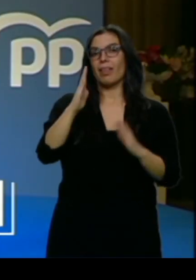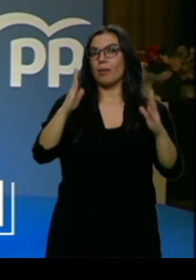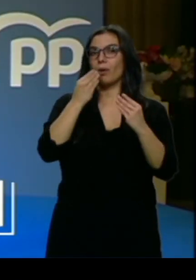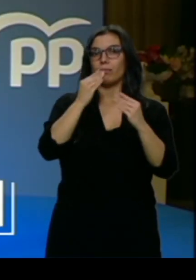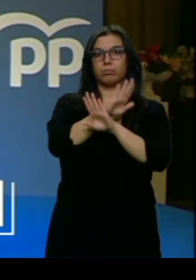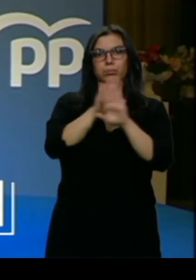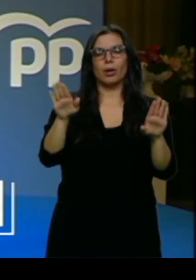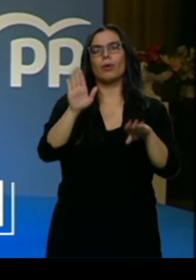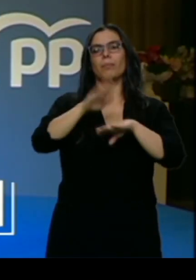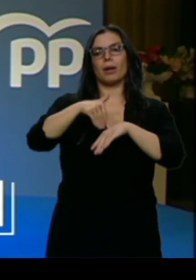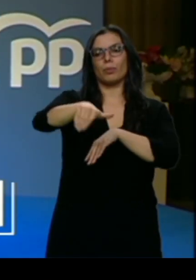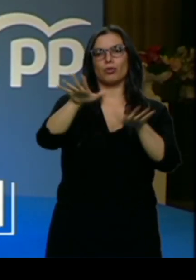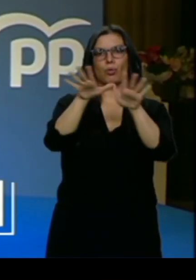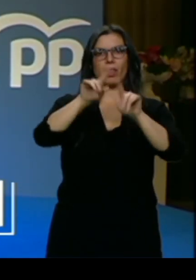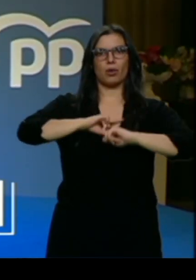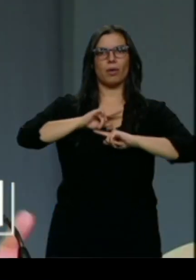haya cambio.